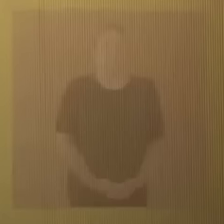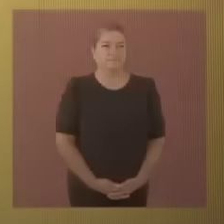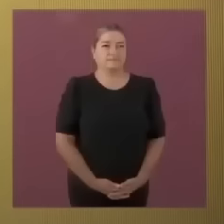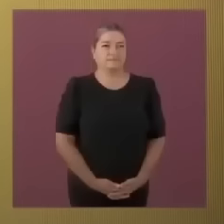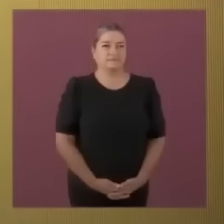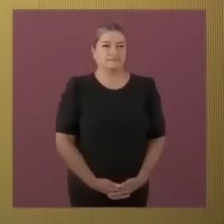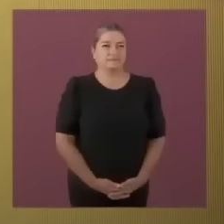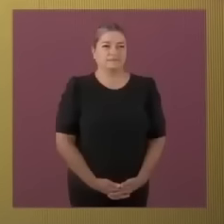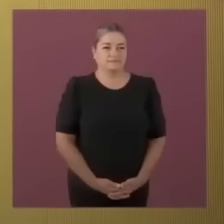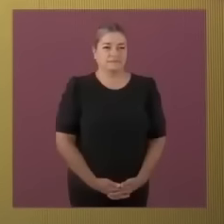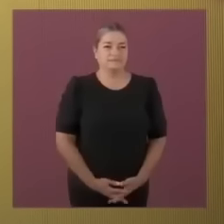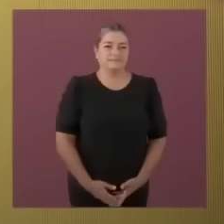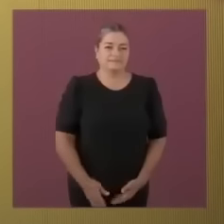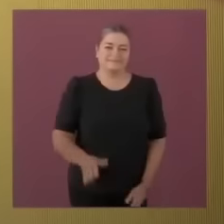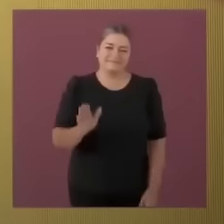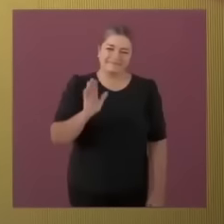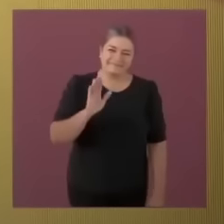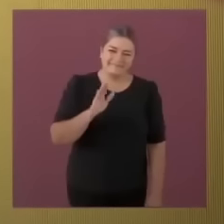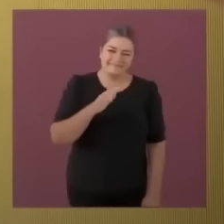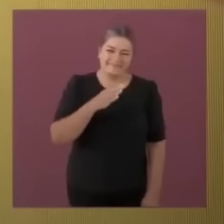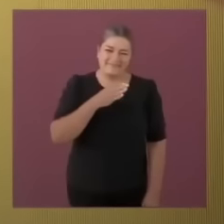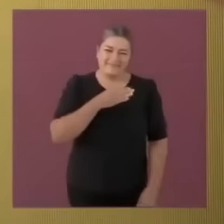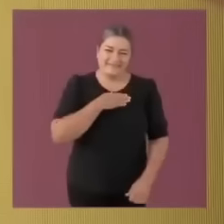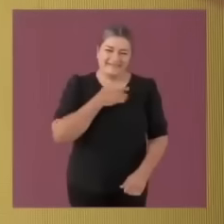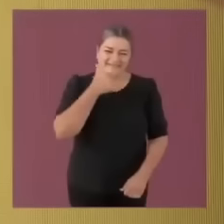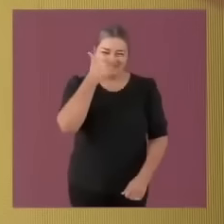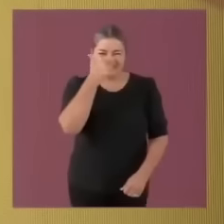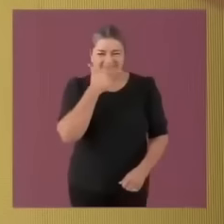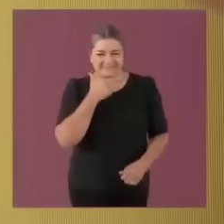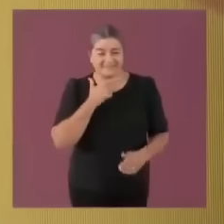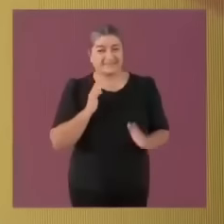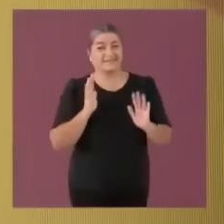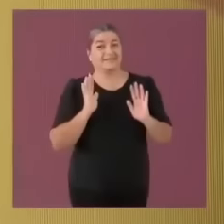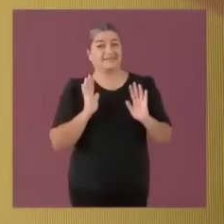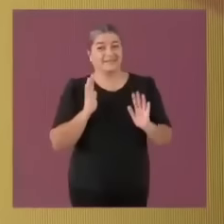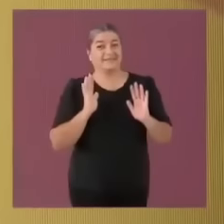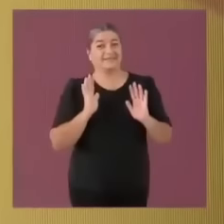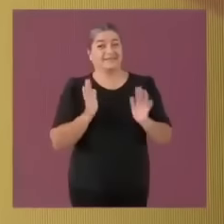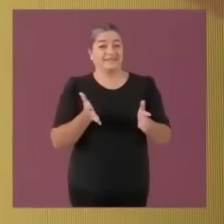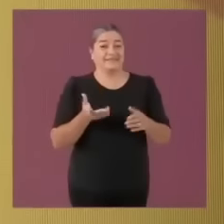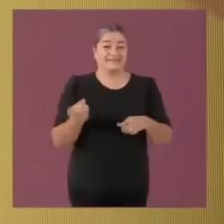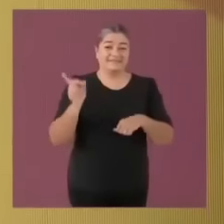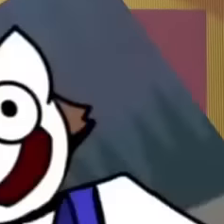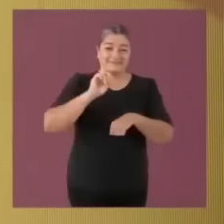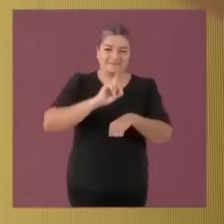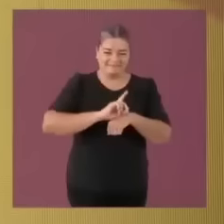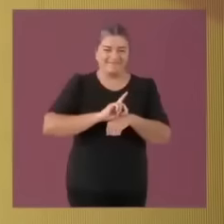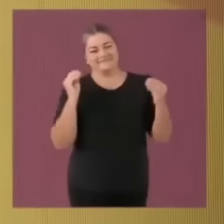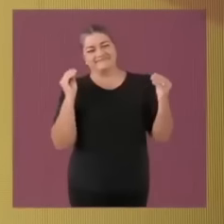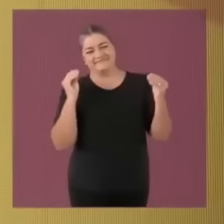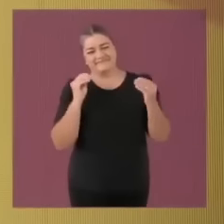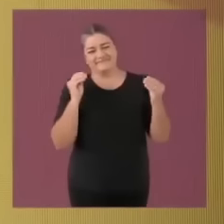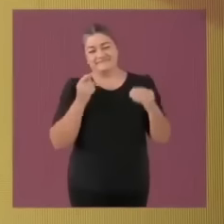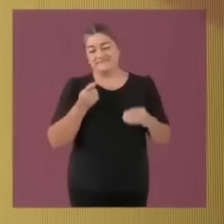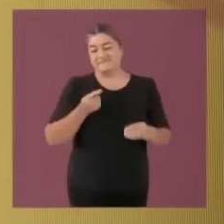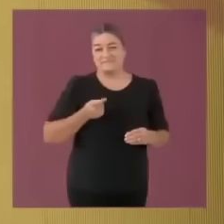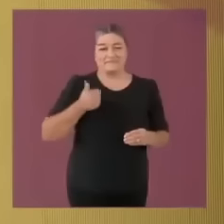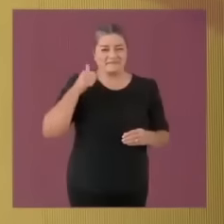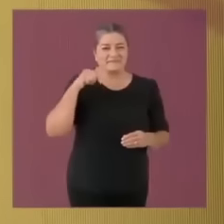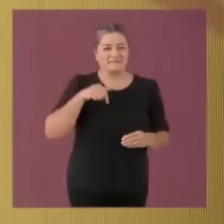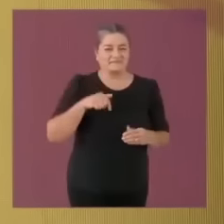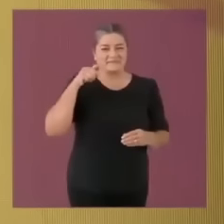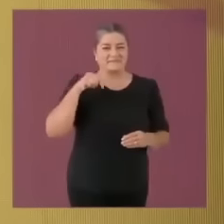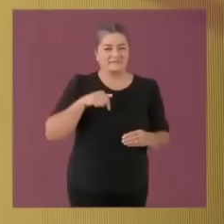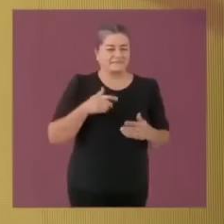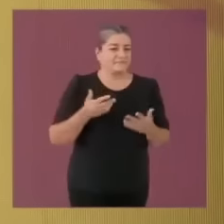vez. ¿Qué tal? Muy buenas noches. Buenas Llegó noches. El día. Llegó el primer puto del debate. A nombre del gato puto les damos la bienvenida a este